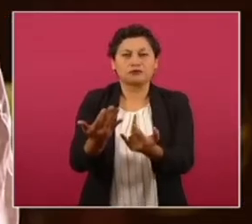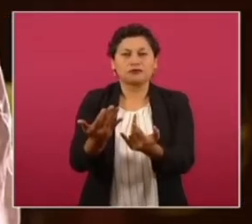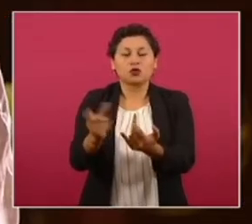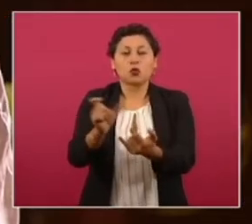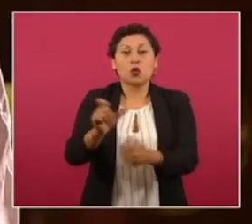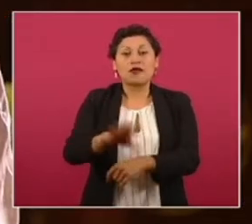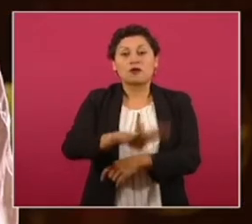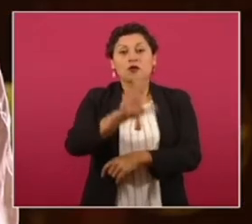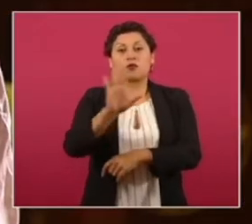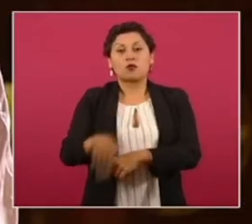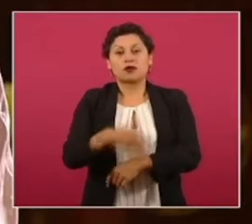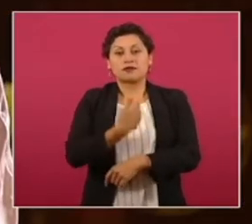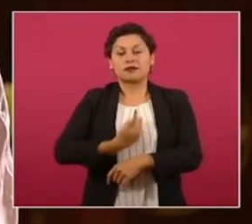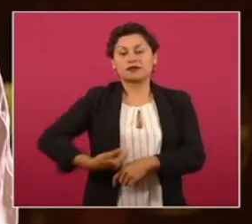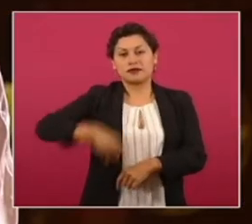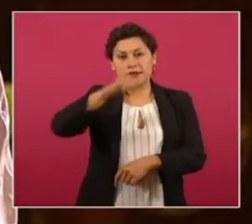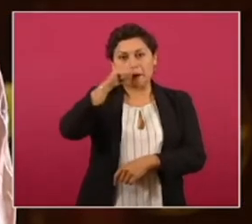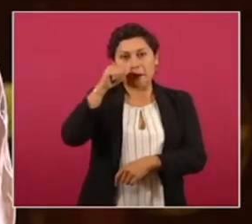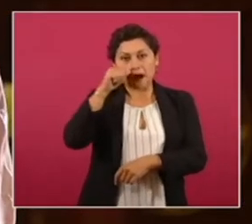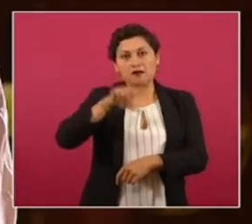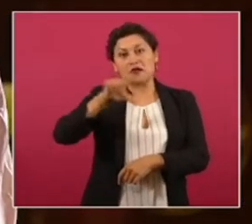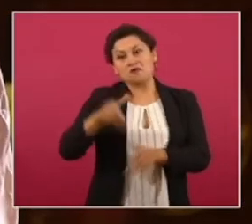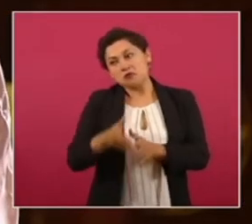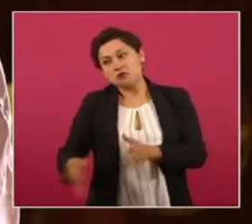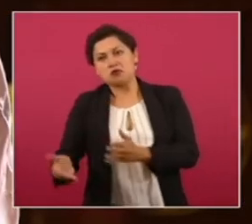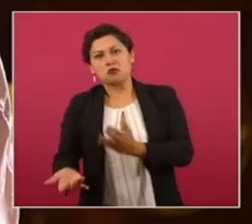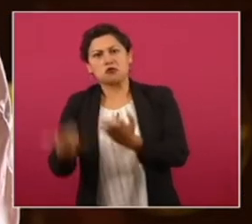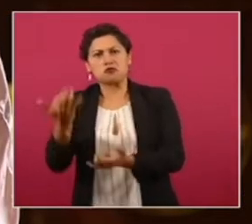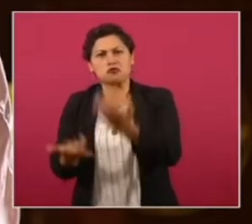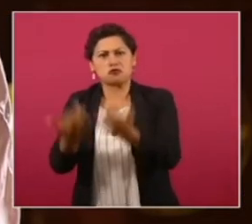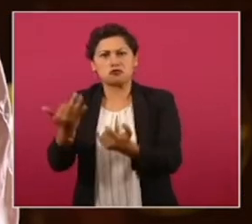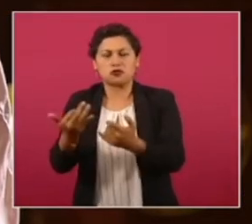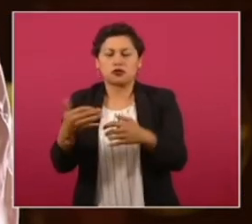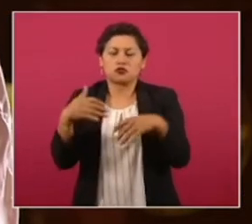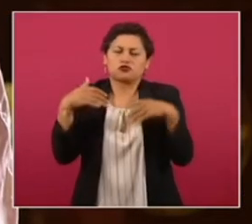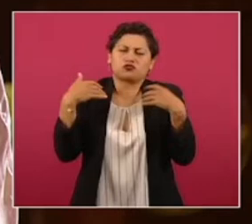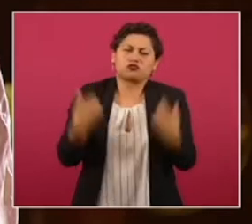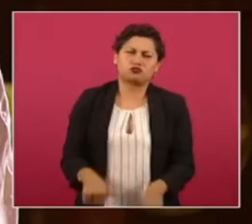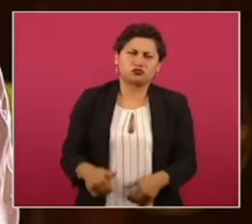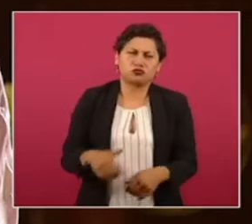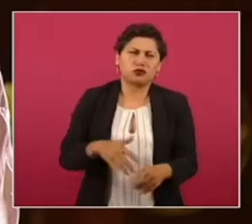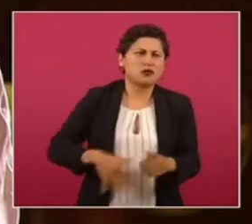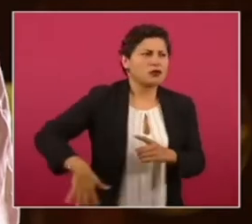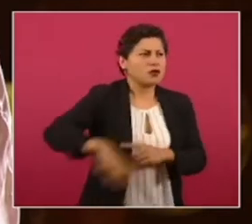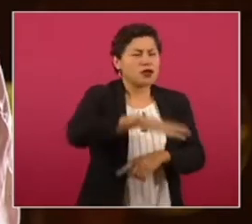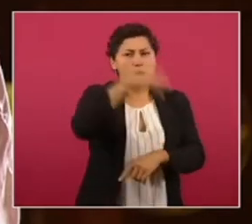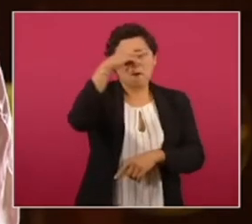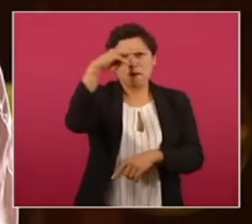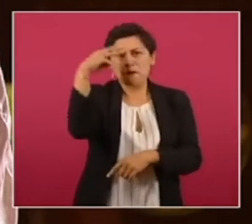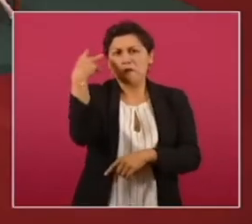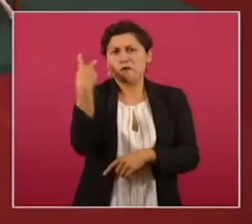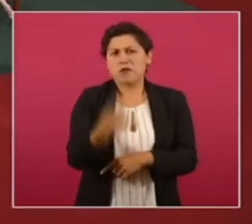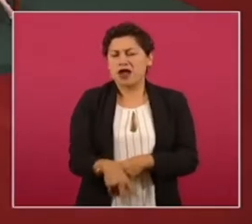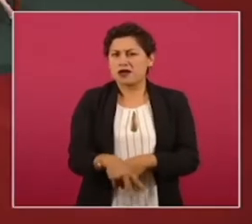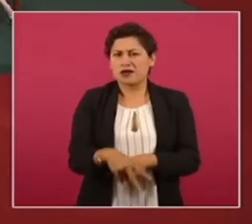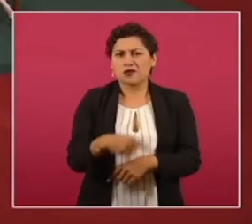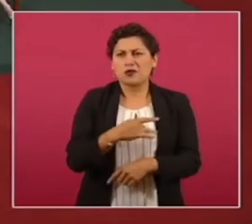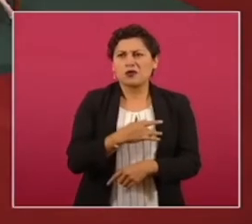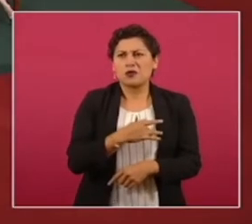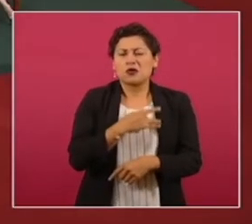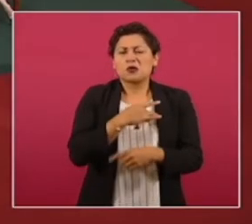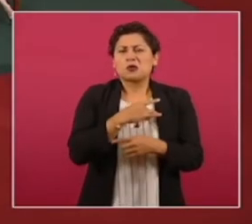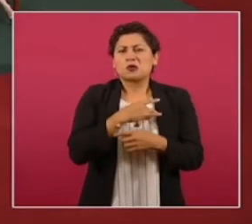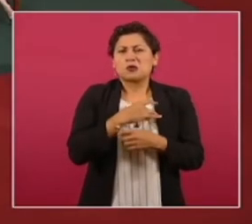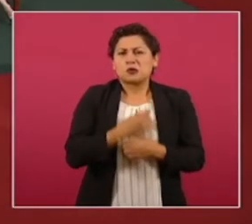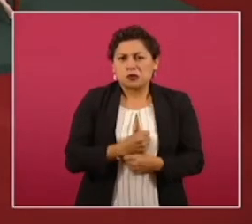del presidente Benito Juárez. Pérdida que se sumó al vacío que quedó con los decesos de figuras